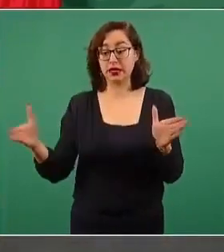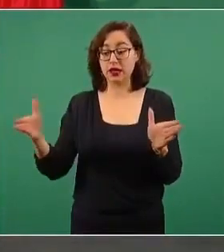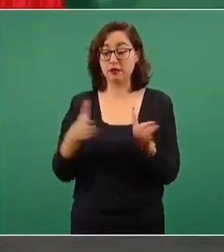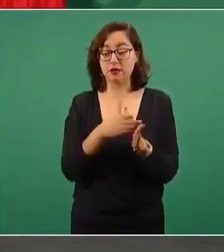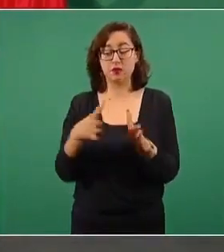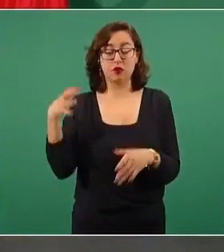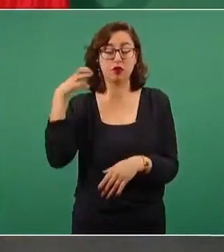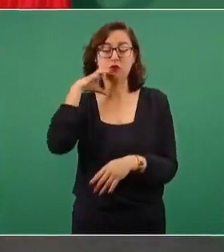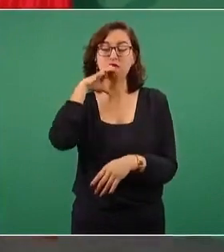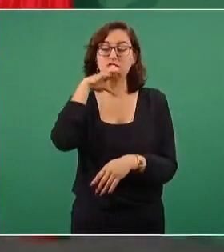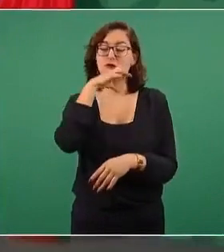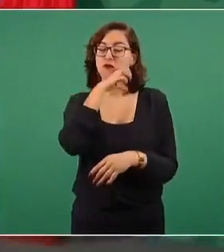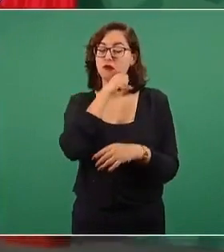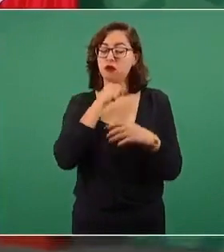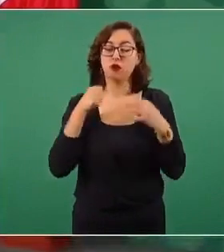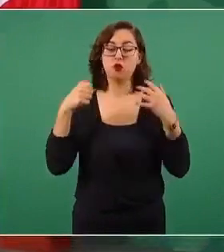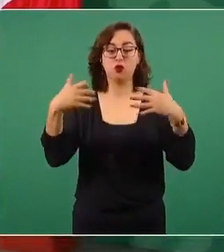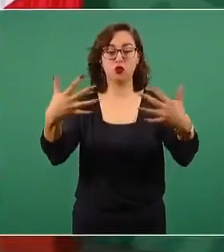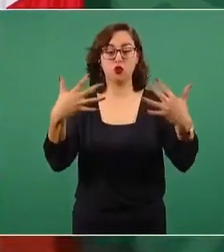altas temperaturas,